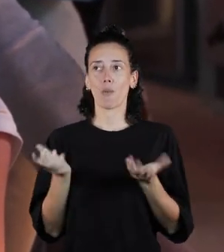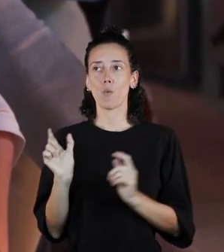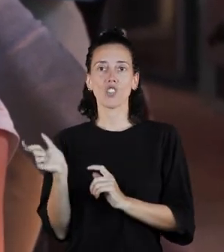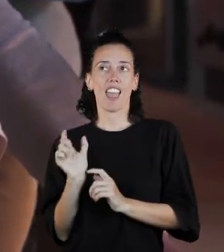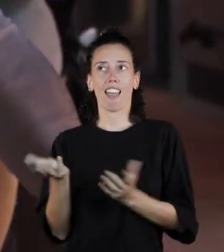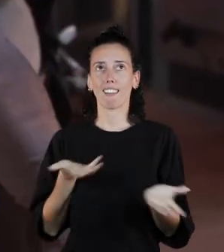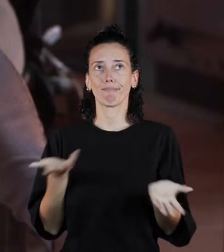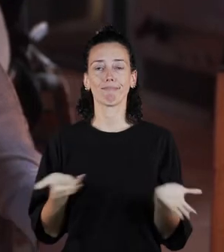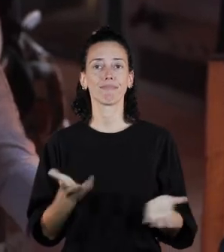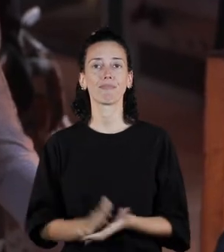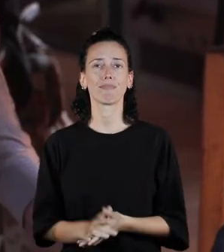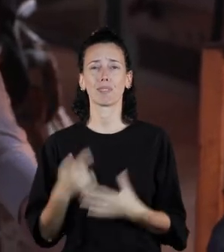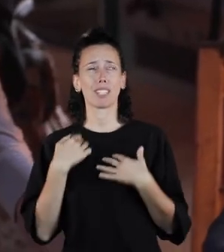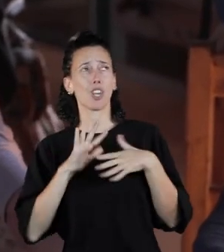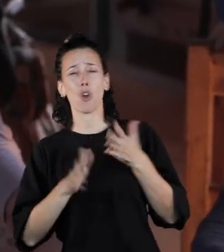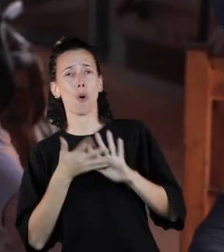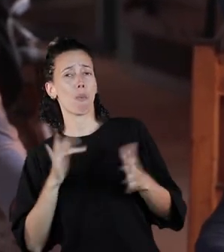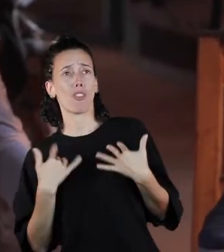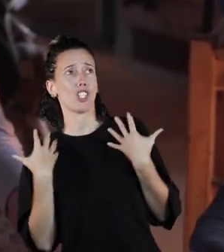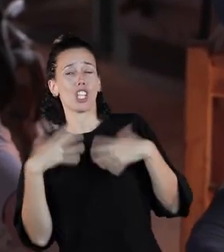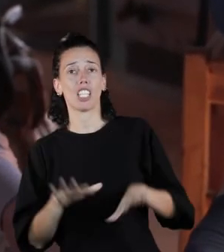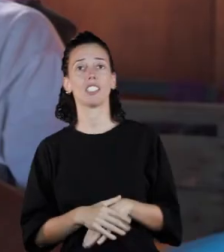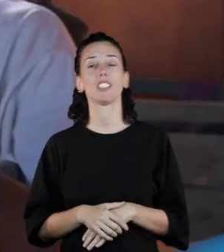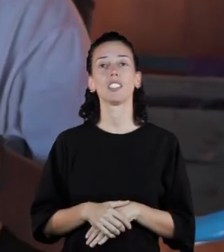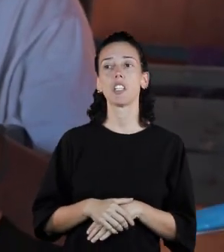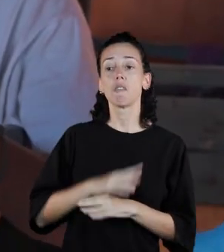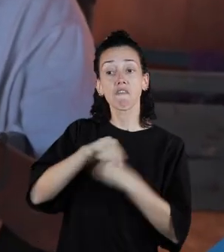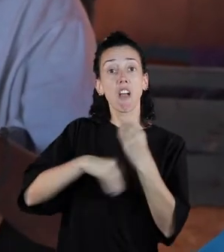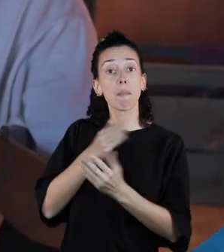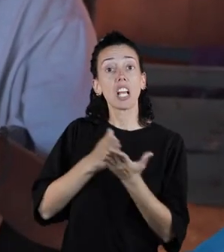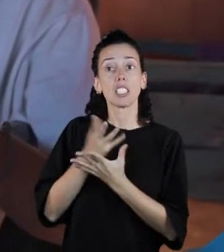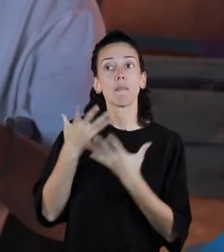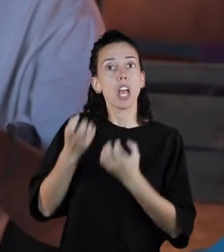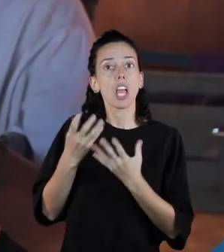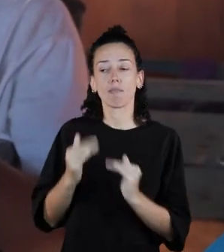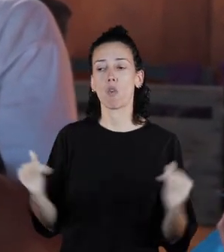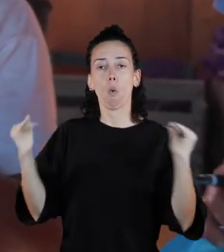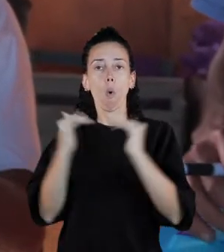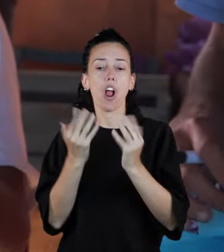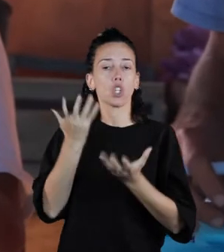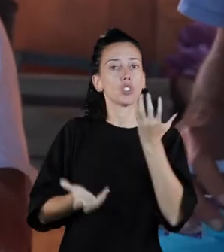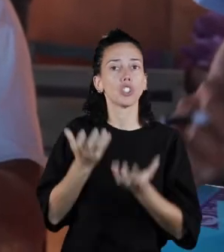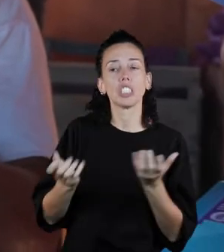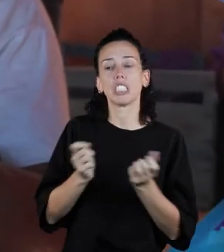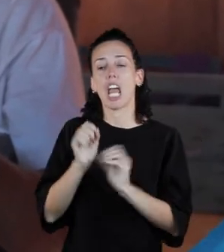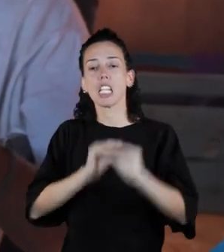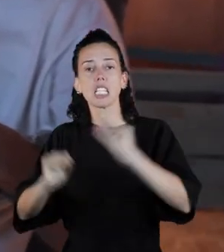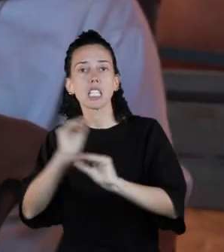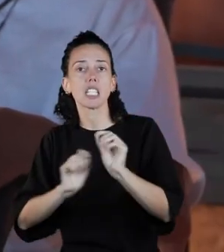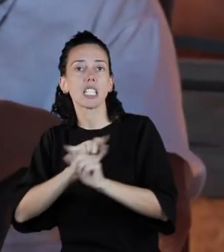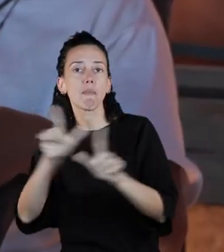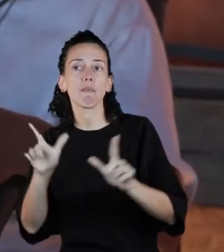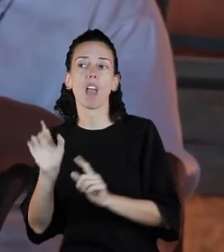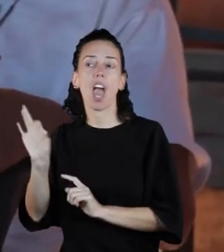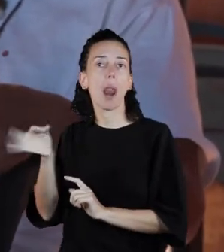no sé, de Yo muñeca. muñeca. Y era muy incómodo para mí. Mi familia siempre se trató de que las cosas sean por igual, cocinábamos y